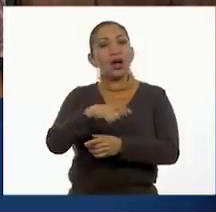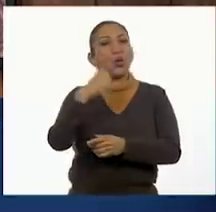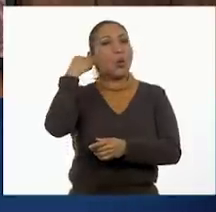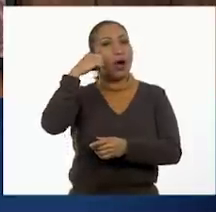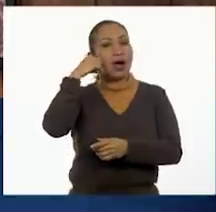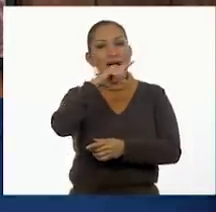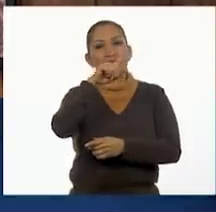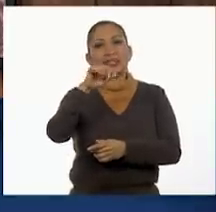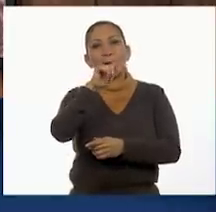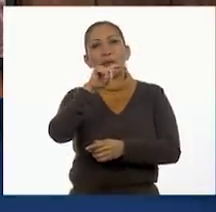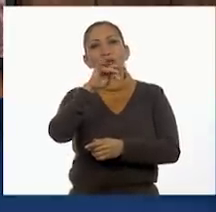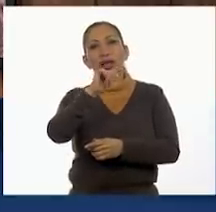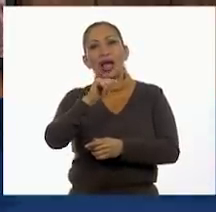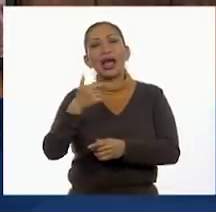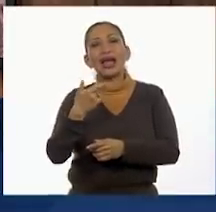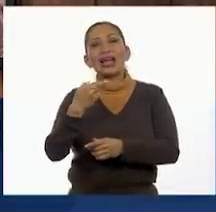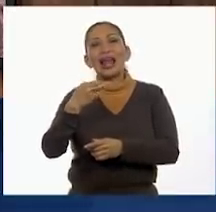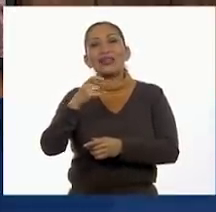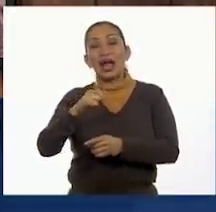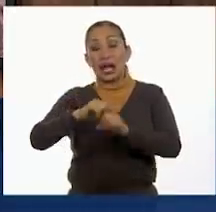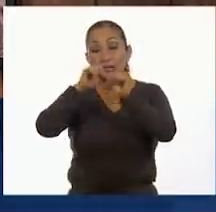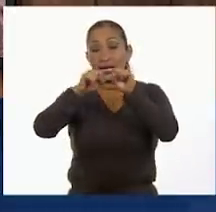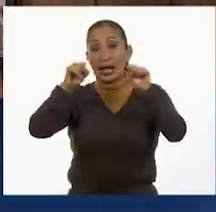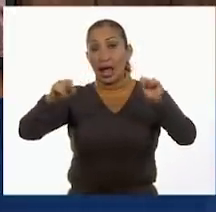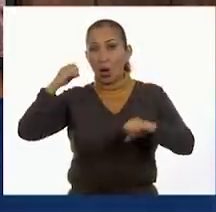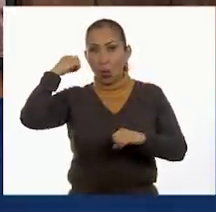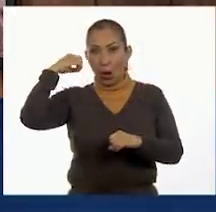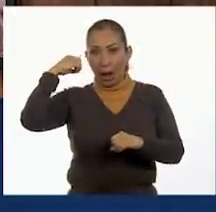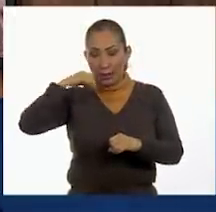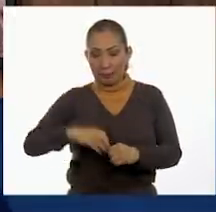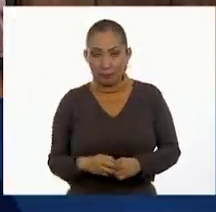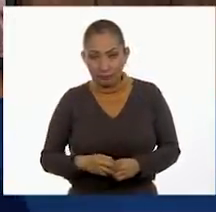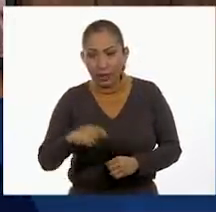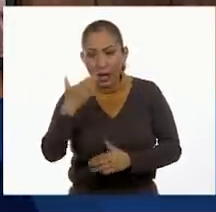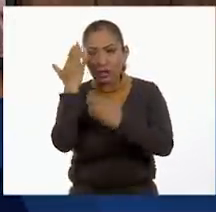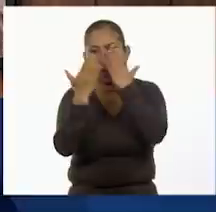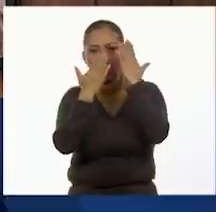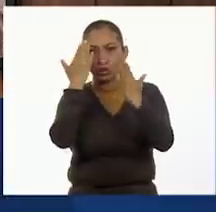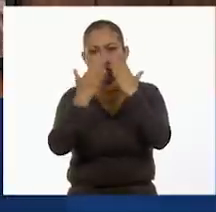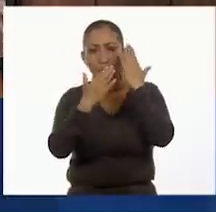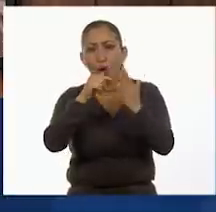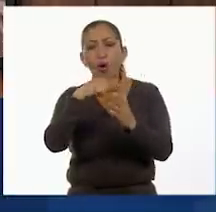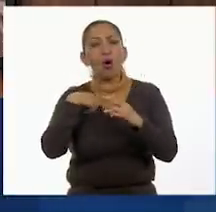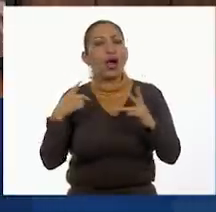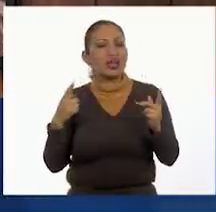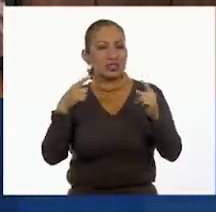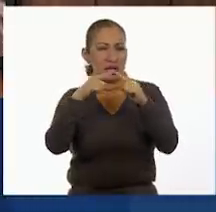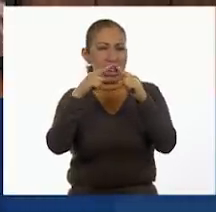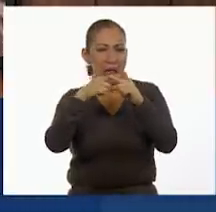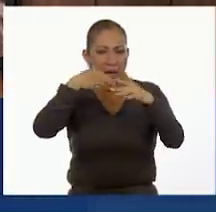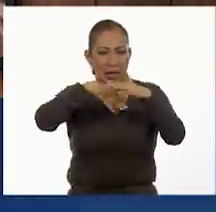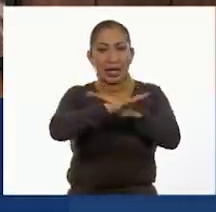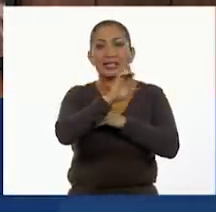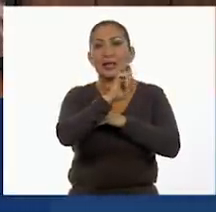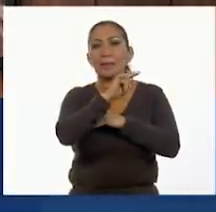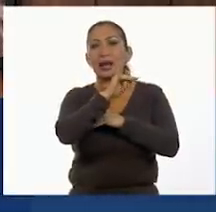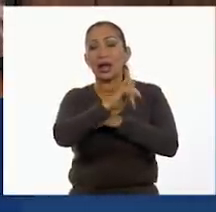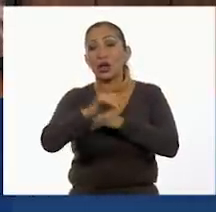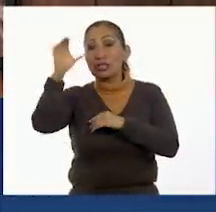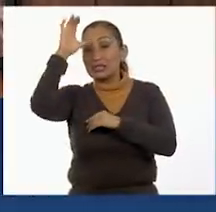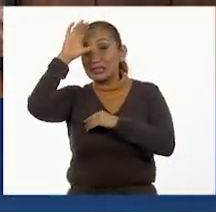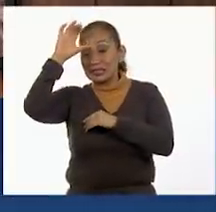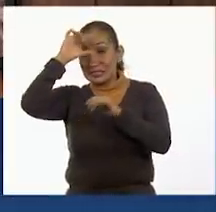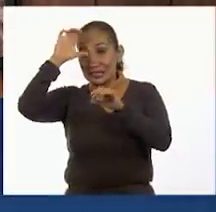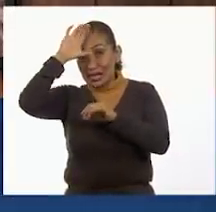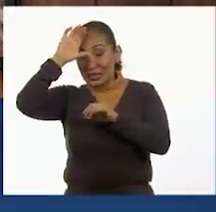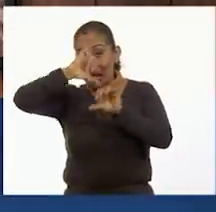nació en San Pablo Guelatao, en la Sierra de Oaxaca. Estudió en un seminario y en el Instituto de Ciencias y Artes de